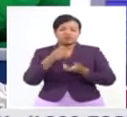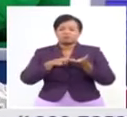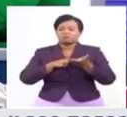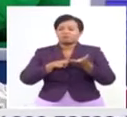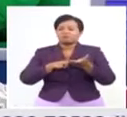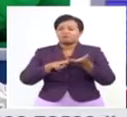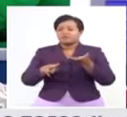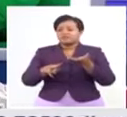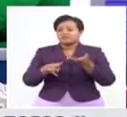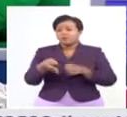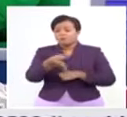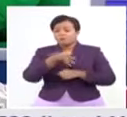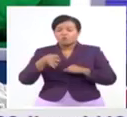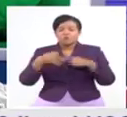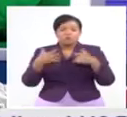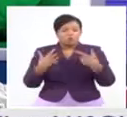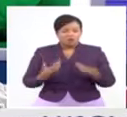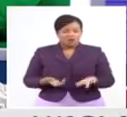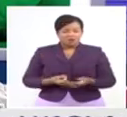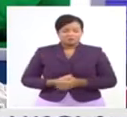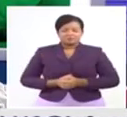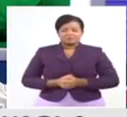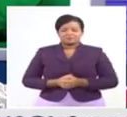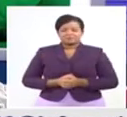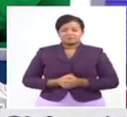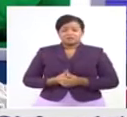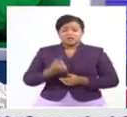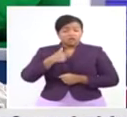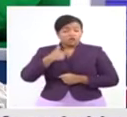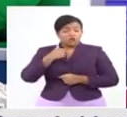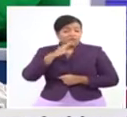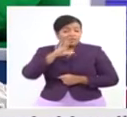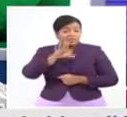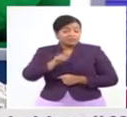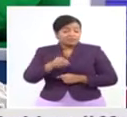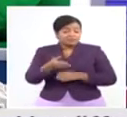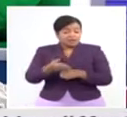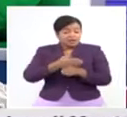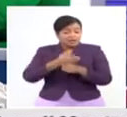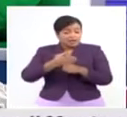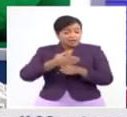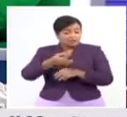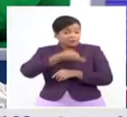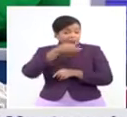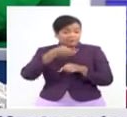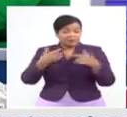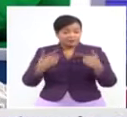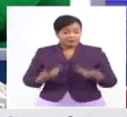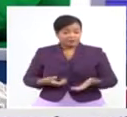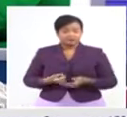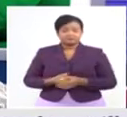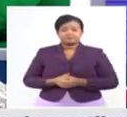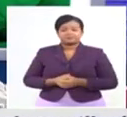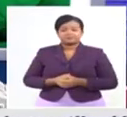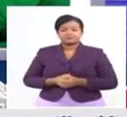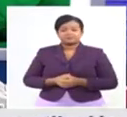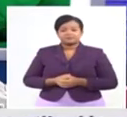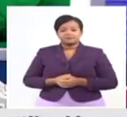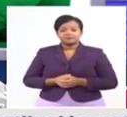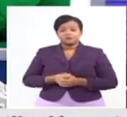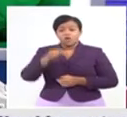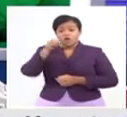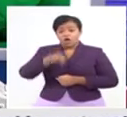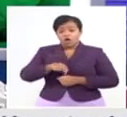autóctonos confirmados en el día de ayer. Solo decir, como un adelanto, que con los 8.300